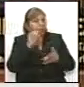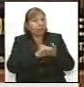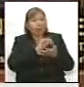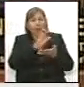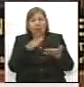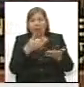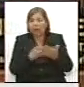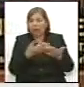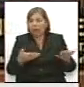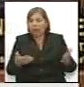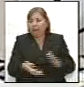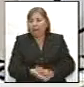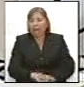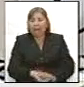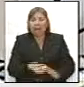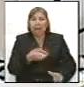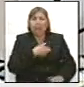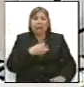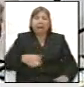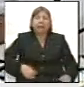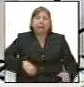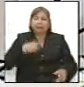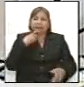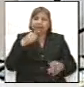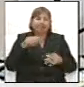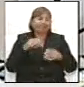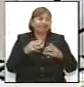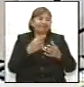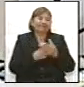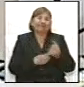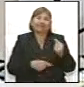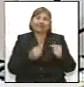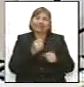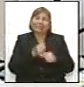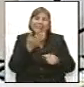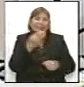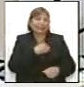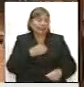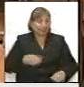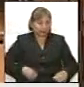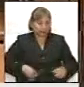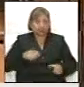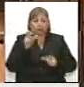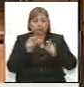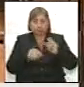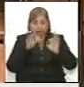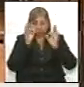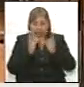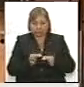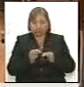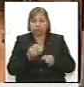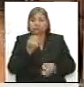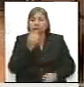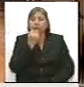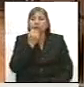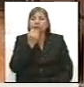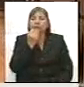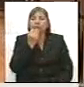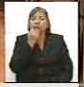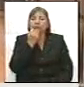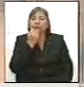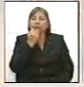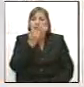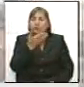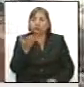los casos. El presidente del Congreso manifestó su confianza en que el Ministerio Público determinará quiénes son las personas que han falsificado